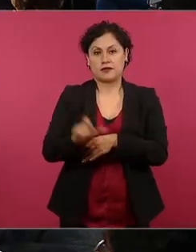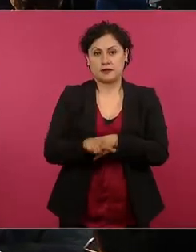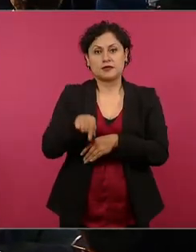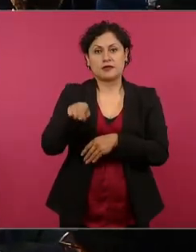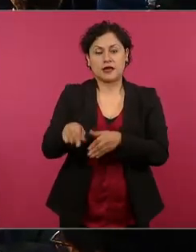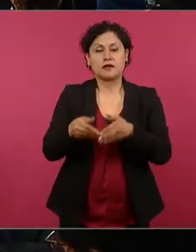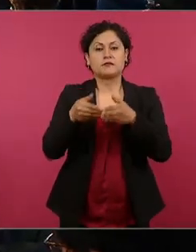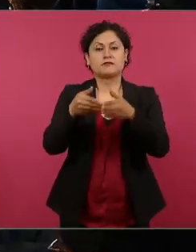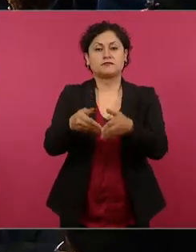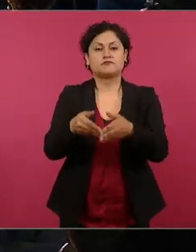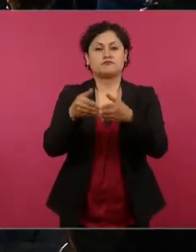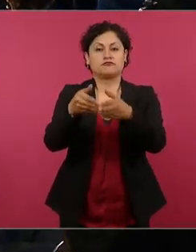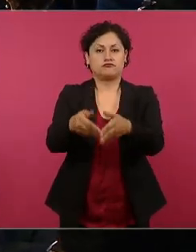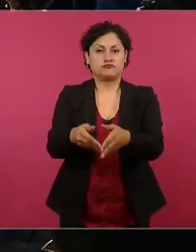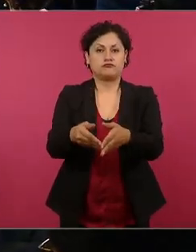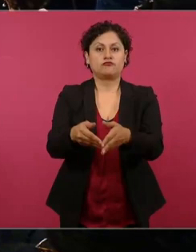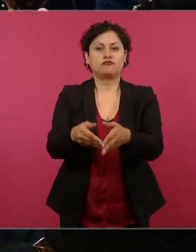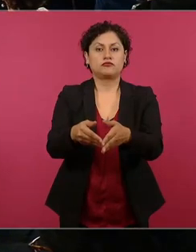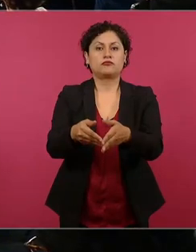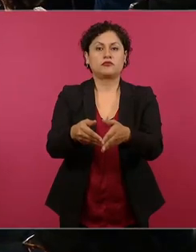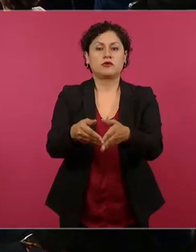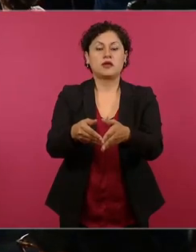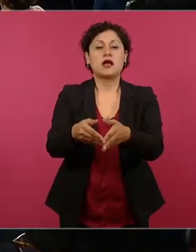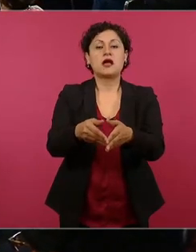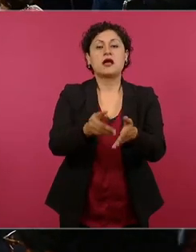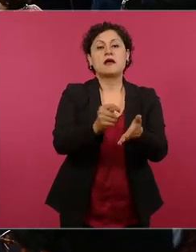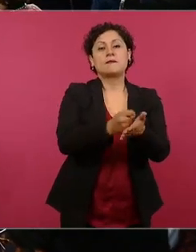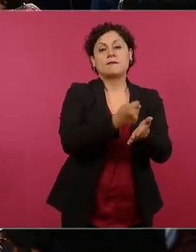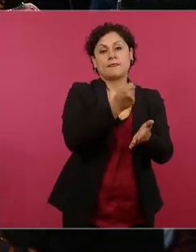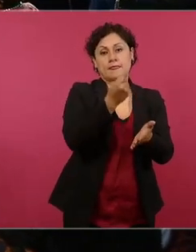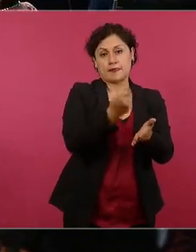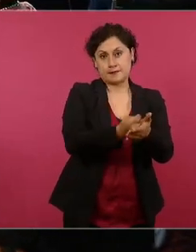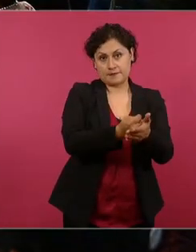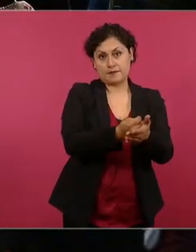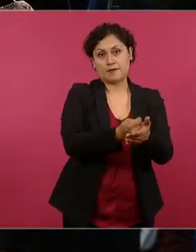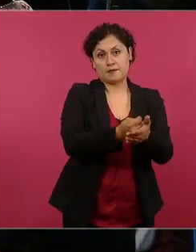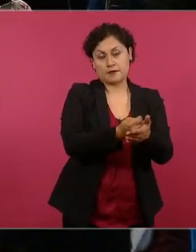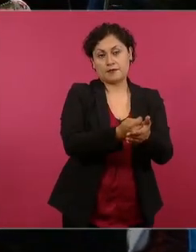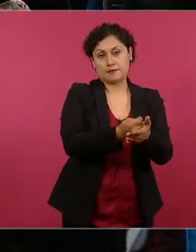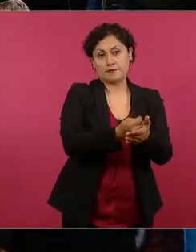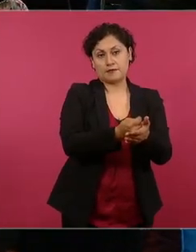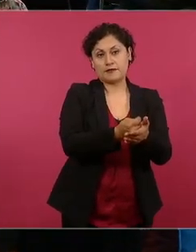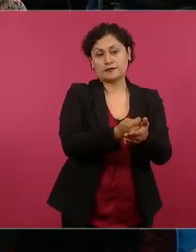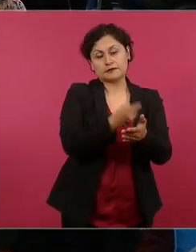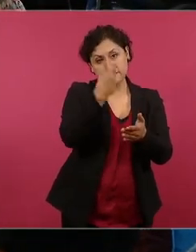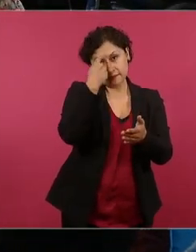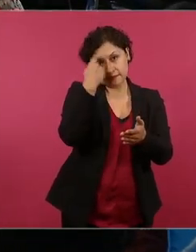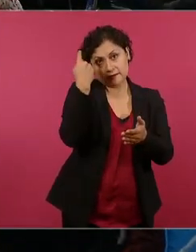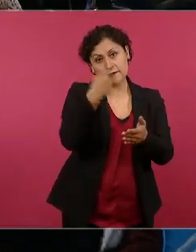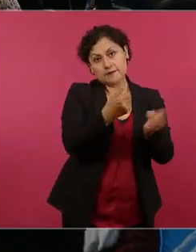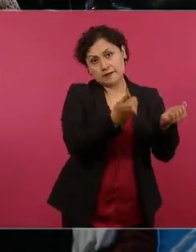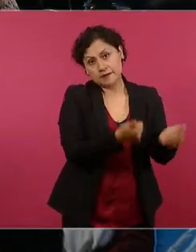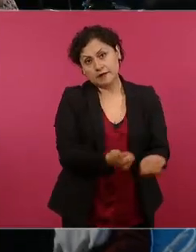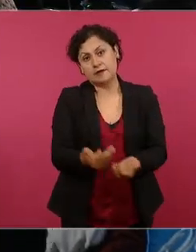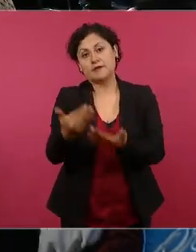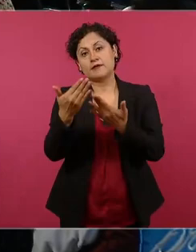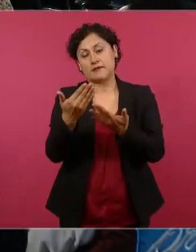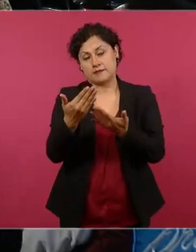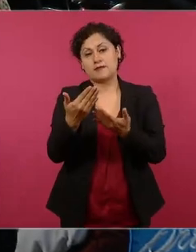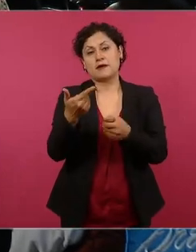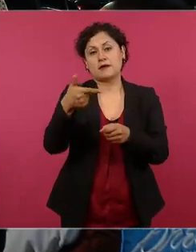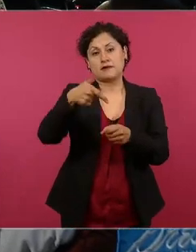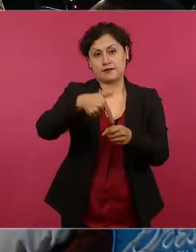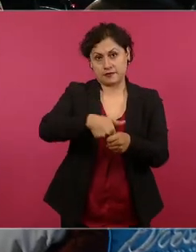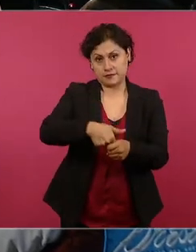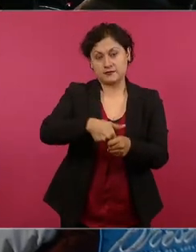navegó de Tamaulipas para abastecer de gasolina y diésel la